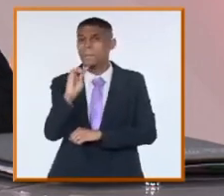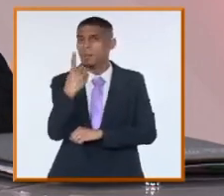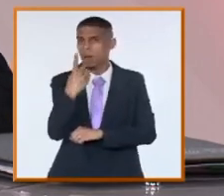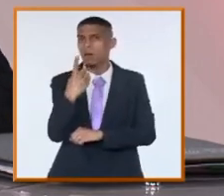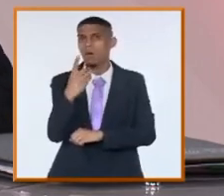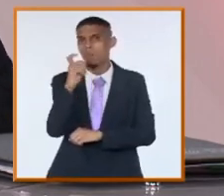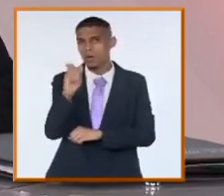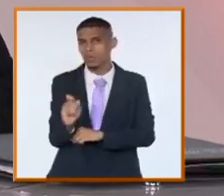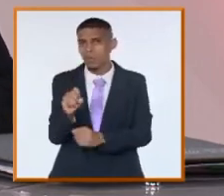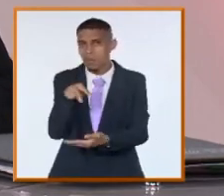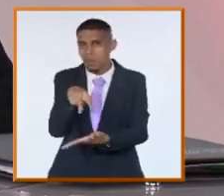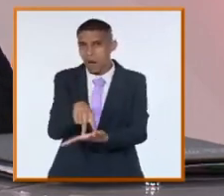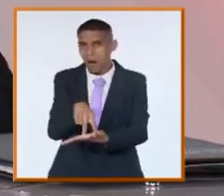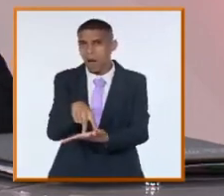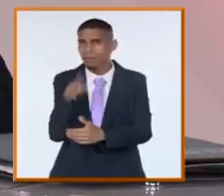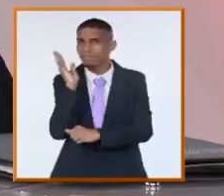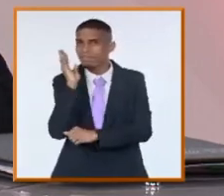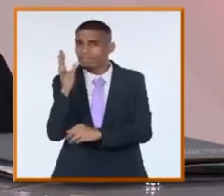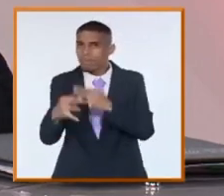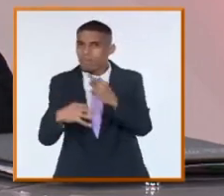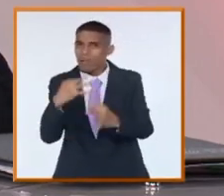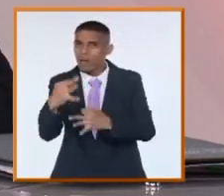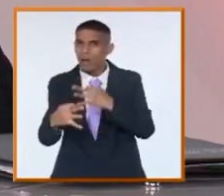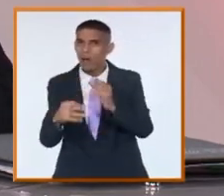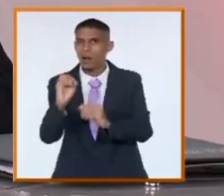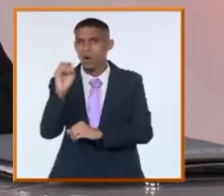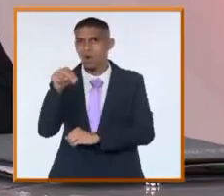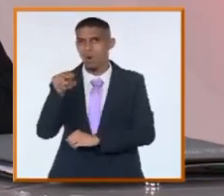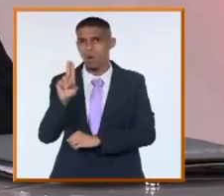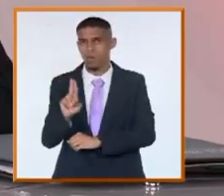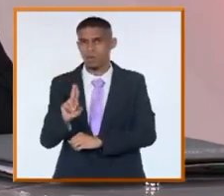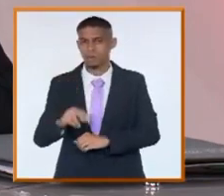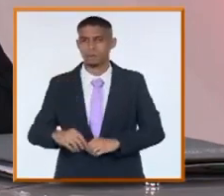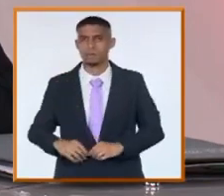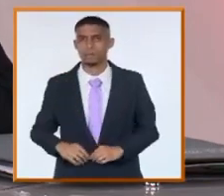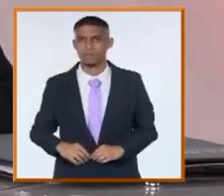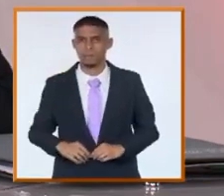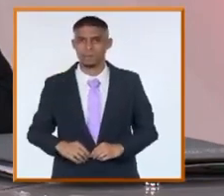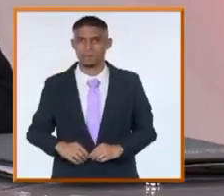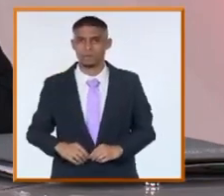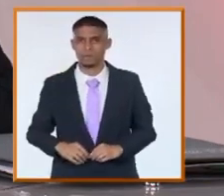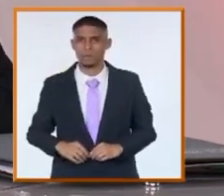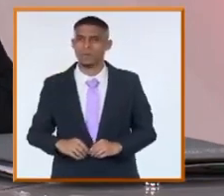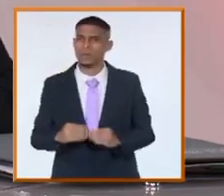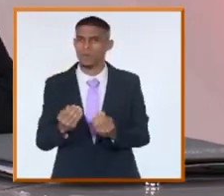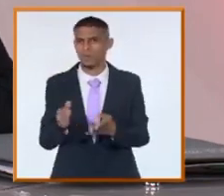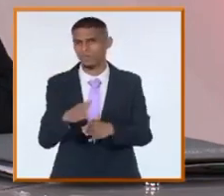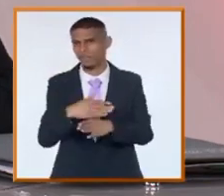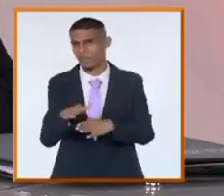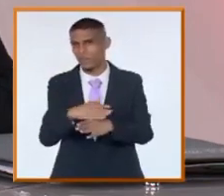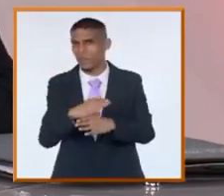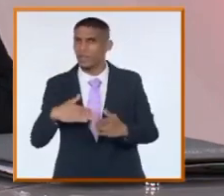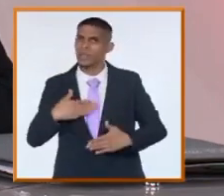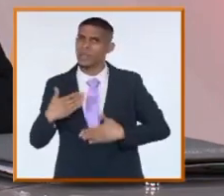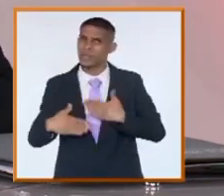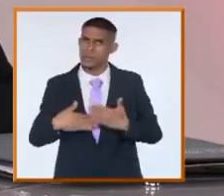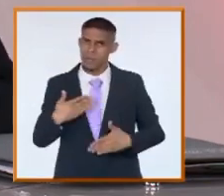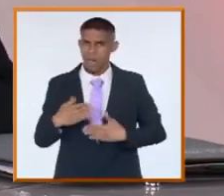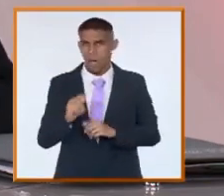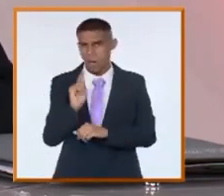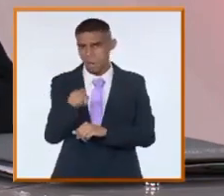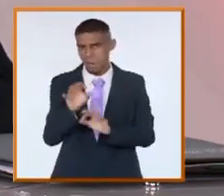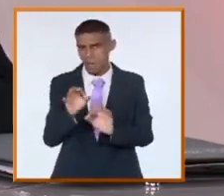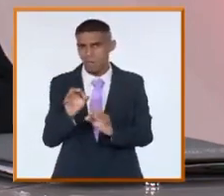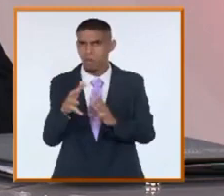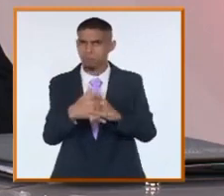del mundo que han intervenido en esta asamblea general y habrá diversas actividades a lo largo de esta